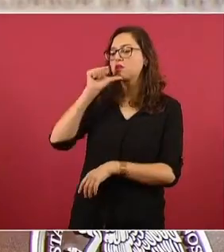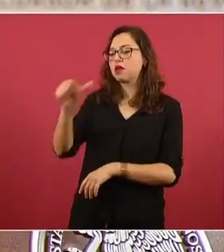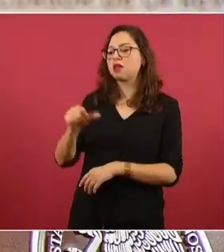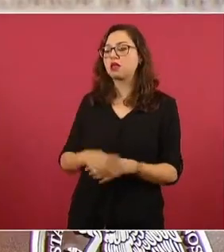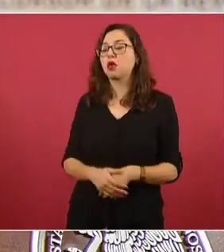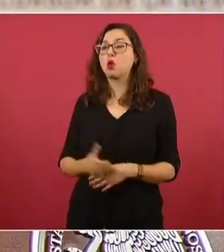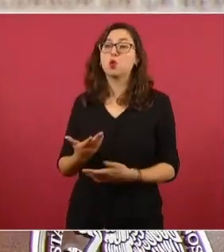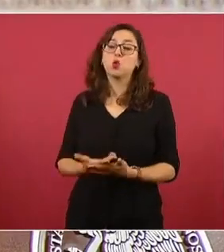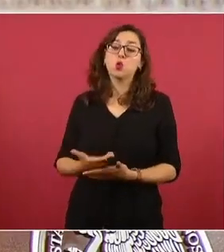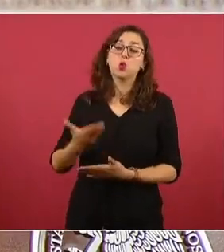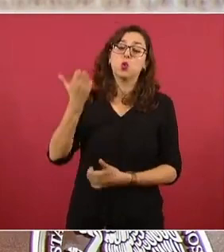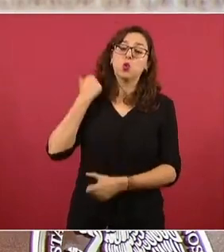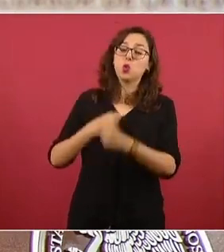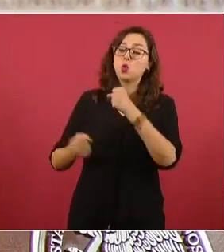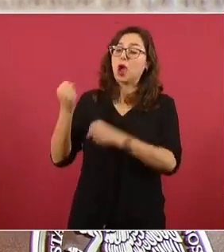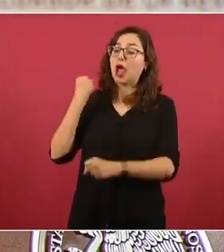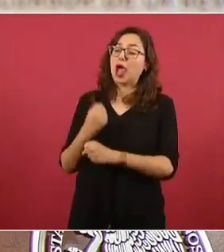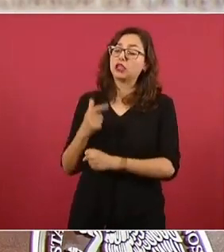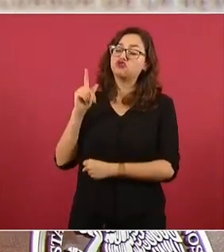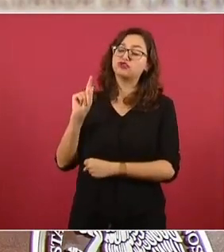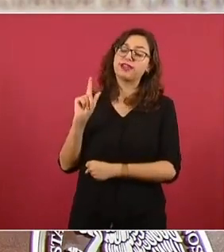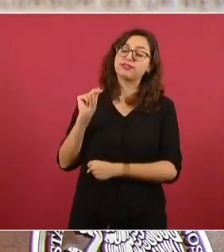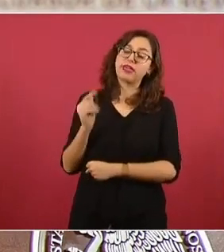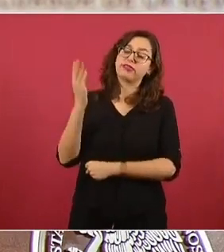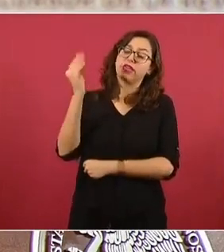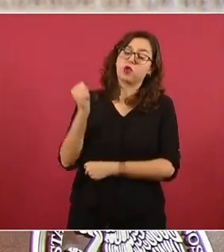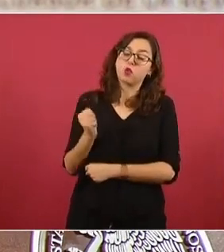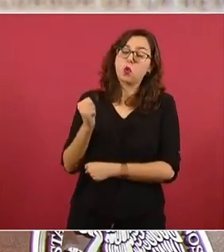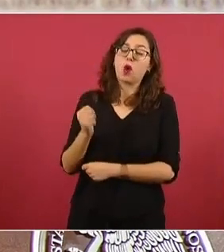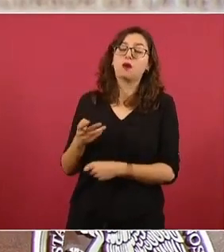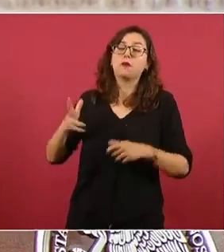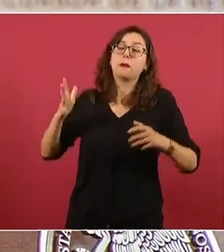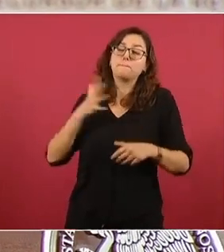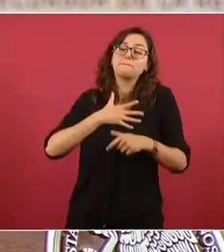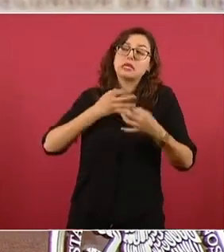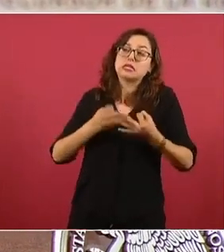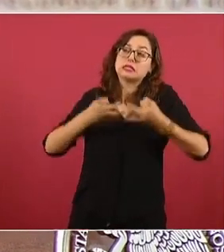las tierras, las 3,000 hectáreas